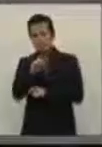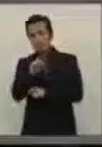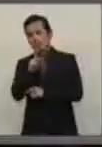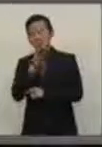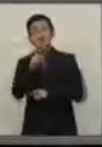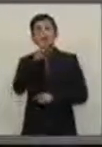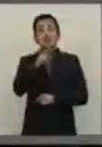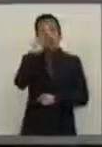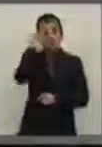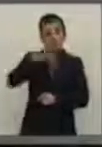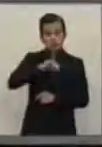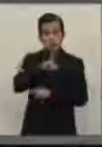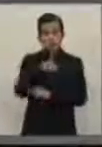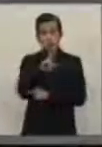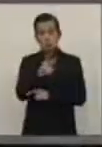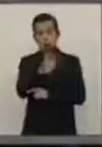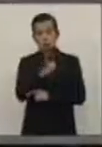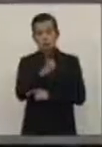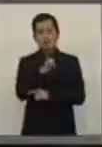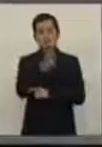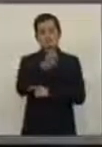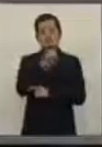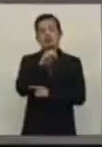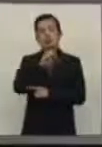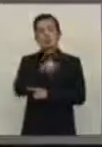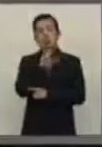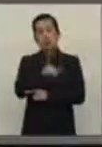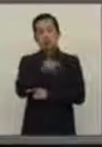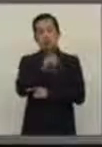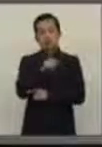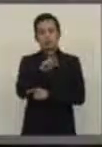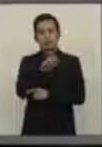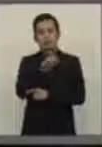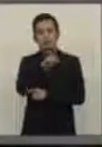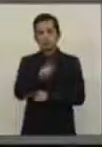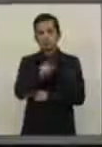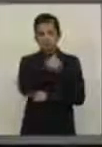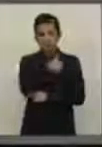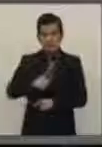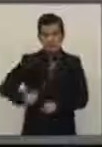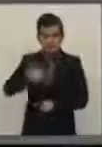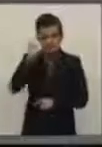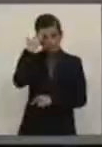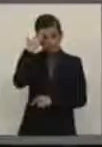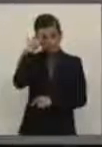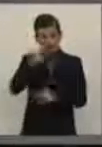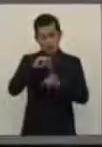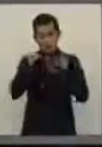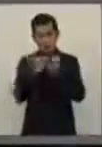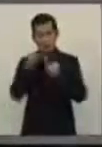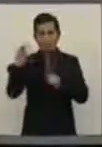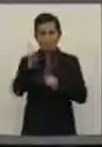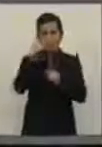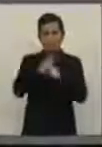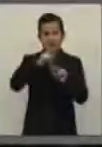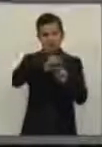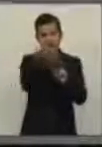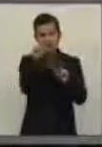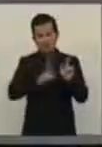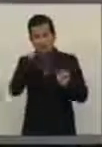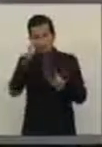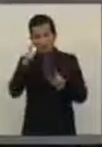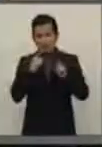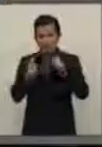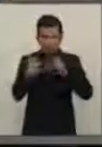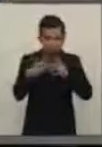maestro Jorge Alberto Juan Zorrilla Rodríguez, presidente titular de la Junta Federal de Conciliación y